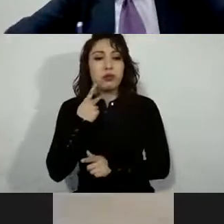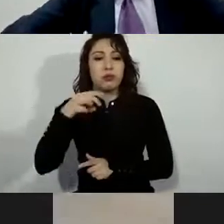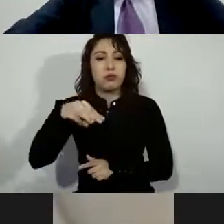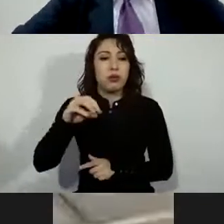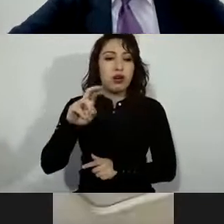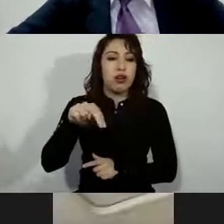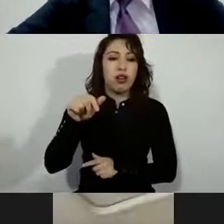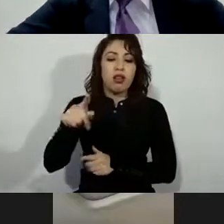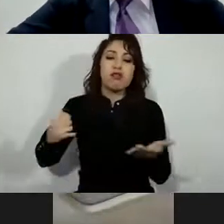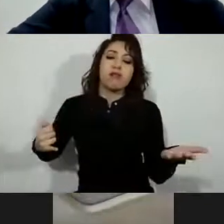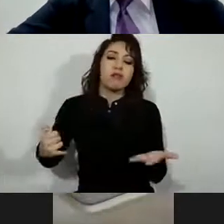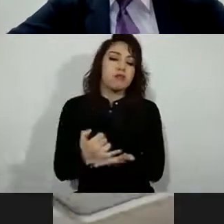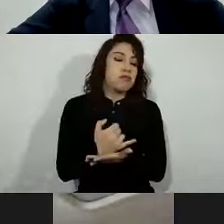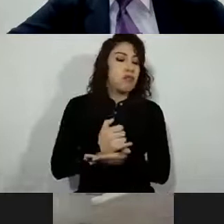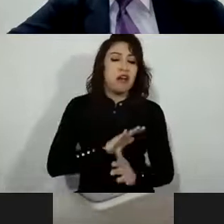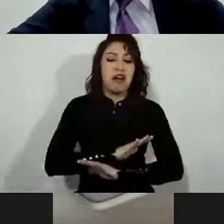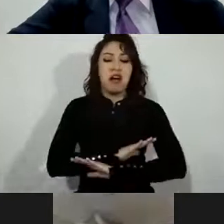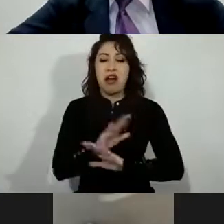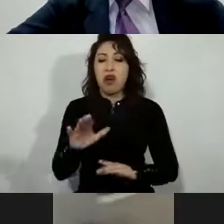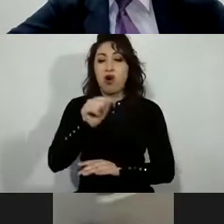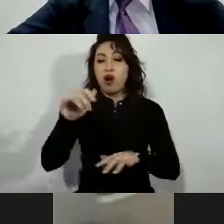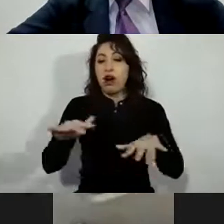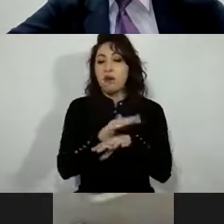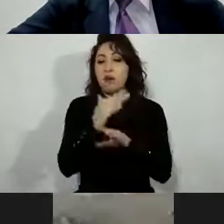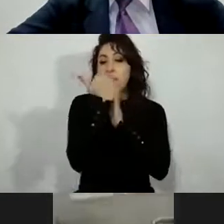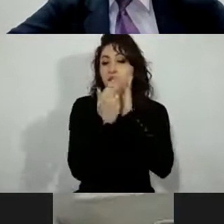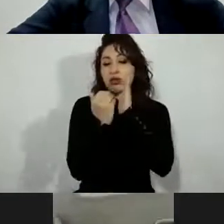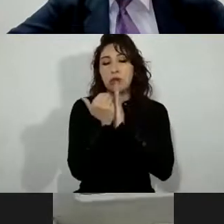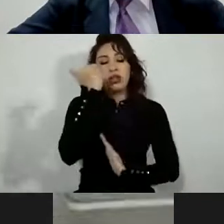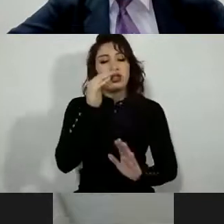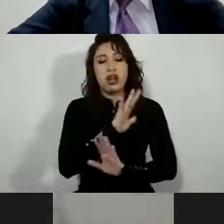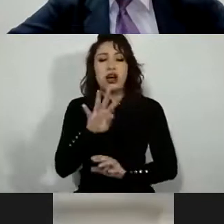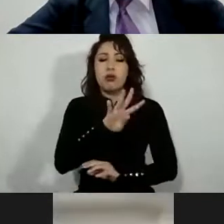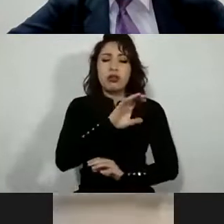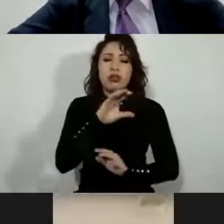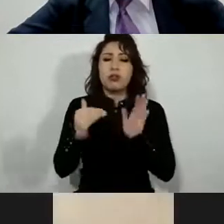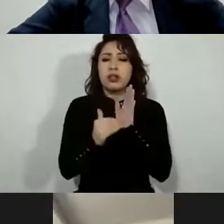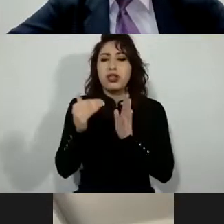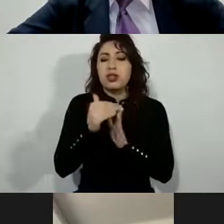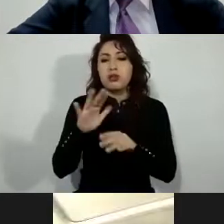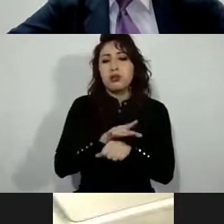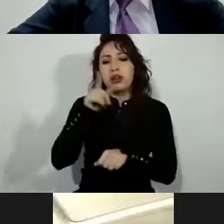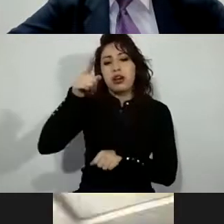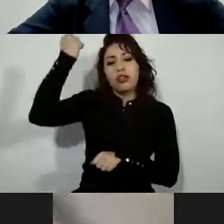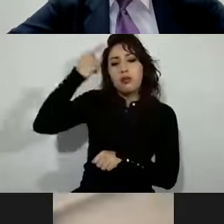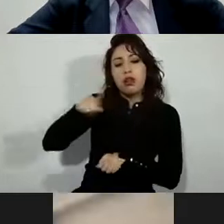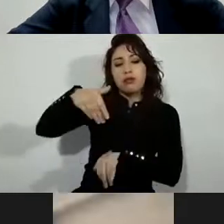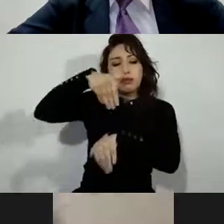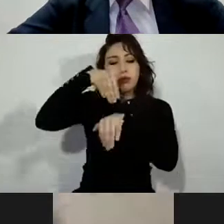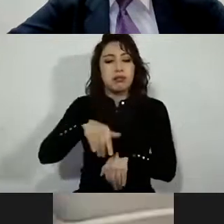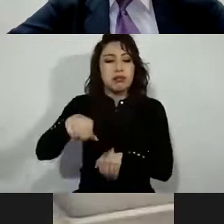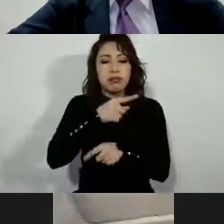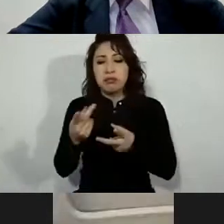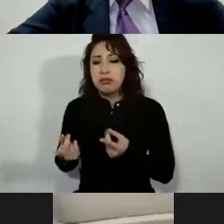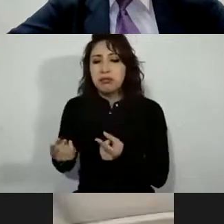monto, 400 millones de pesos, porque fue lo que le dictaron allá en el centro, y entonces trabajaron en